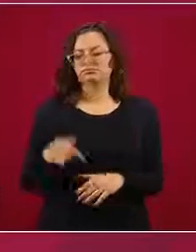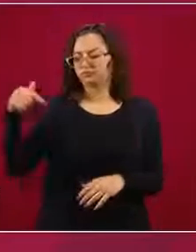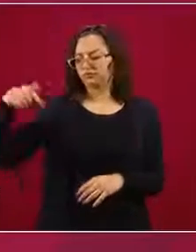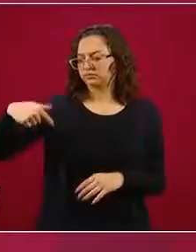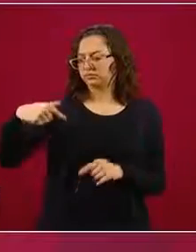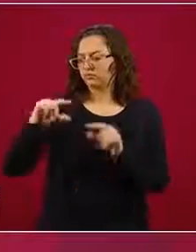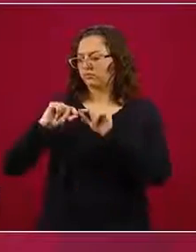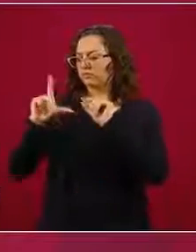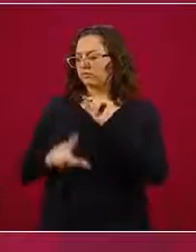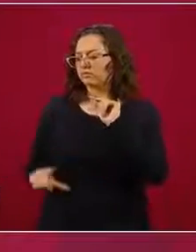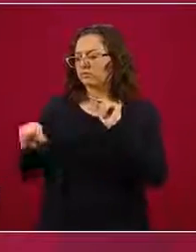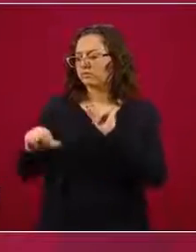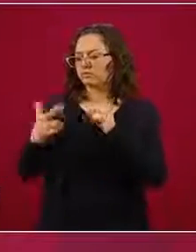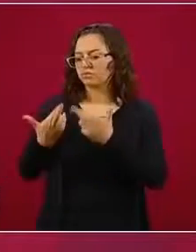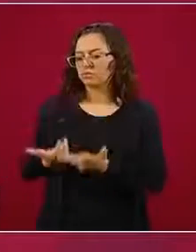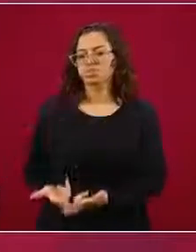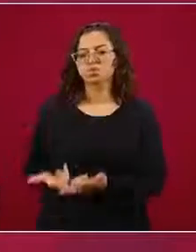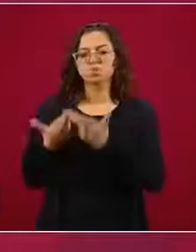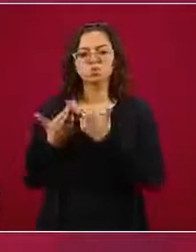tenemos